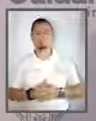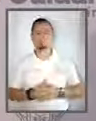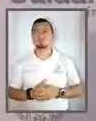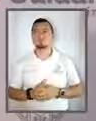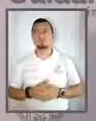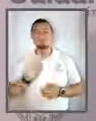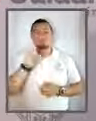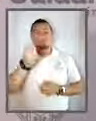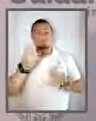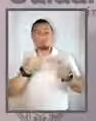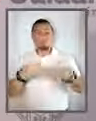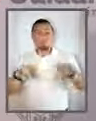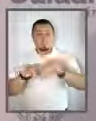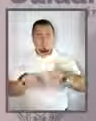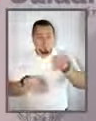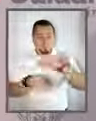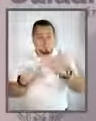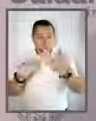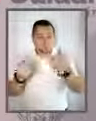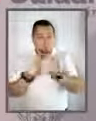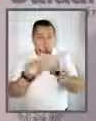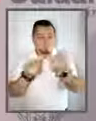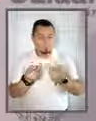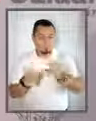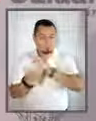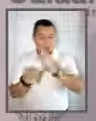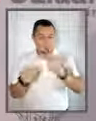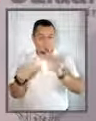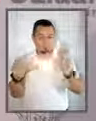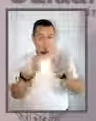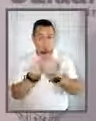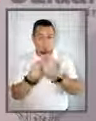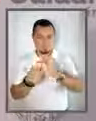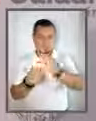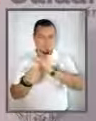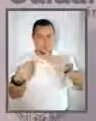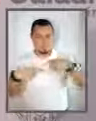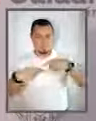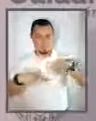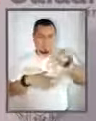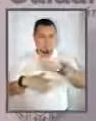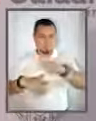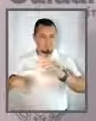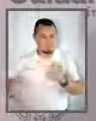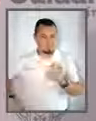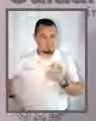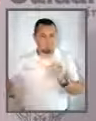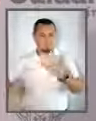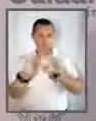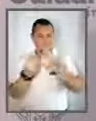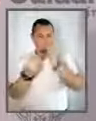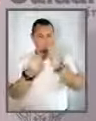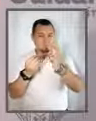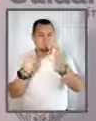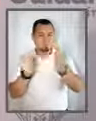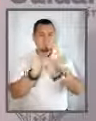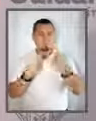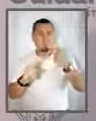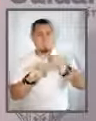Es importante resaltar que el trabajo coordinado de estas dependencias y otras que se están